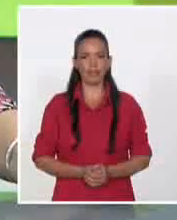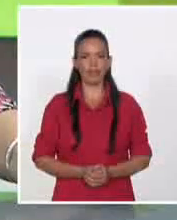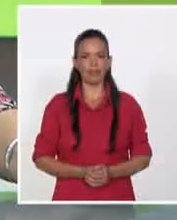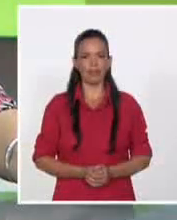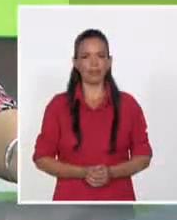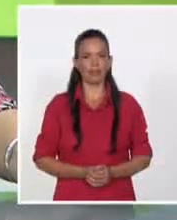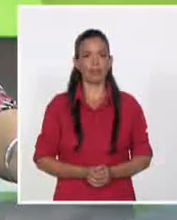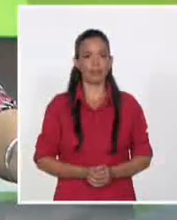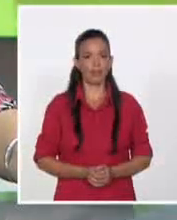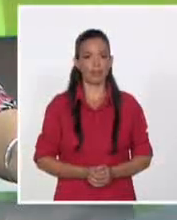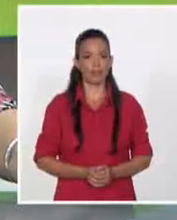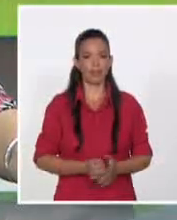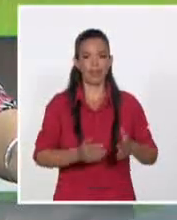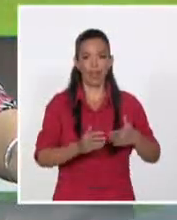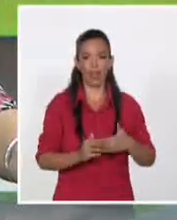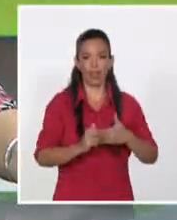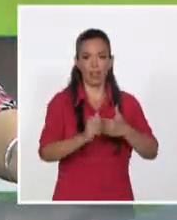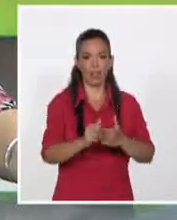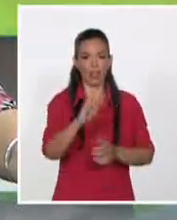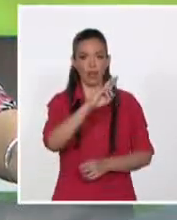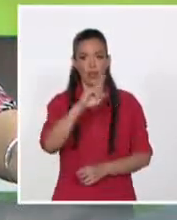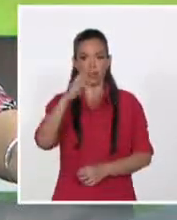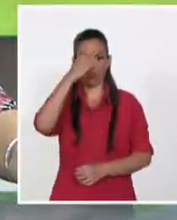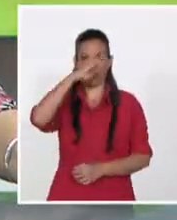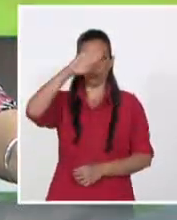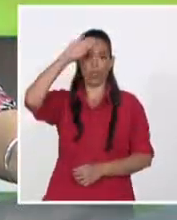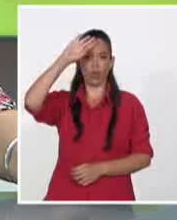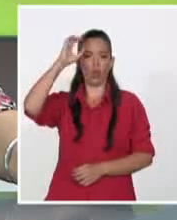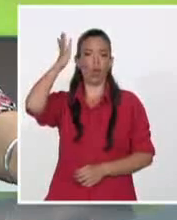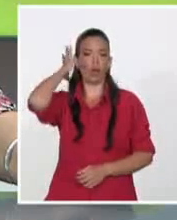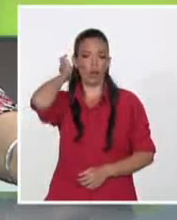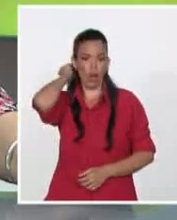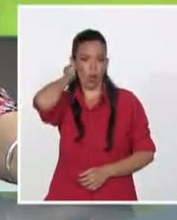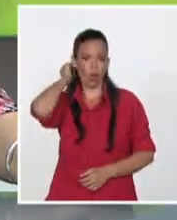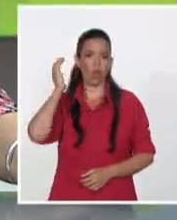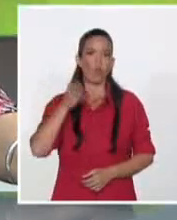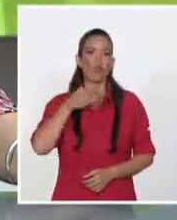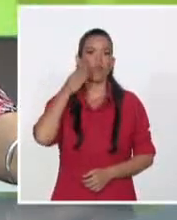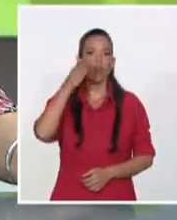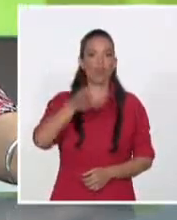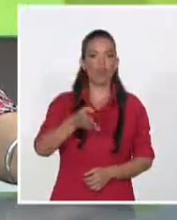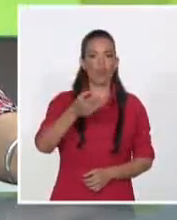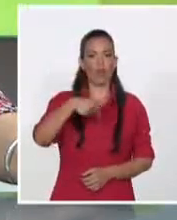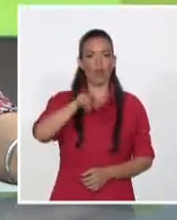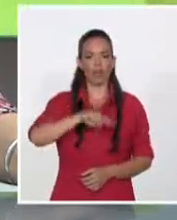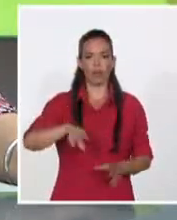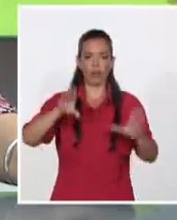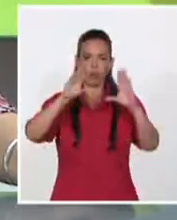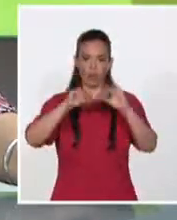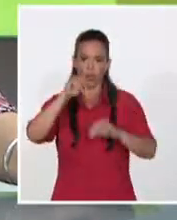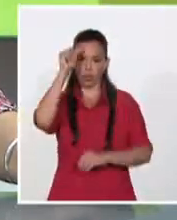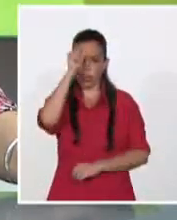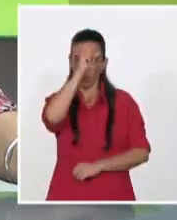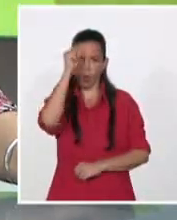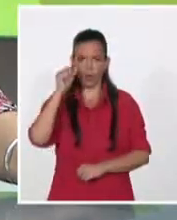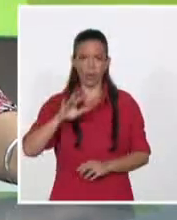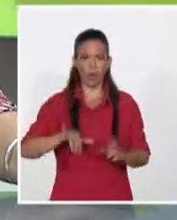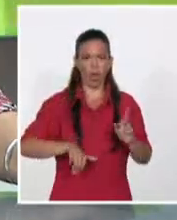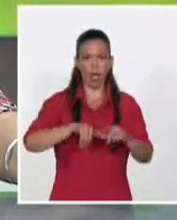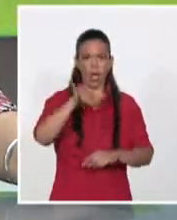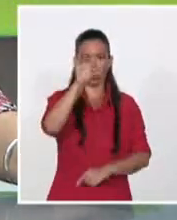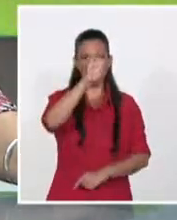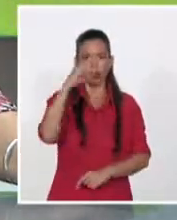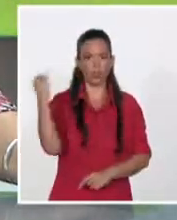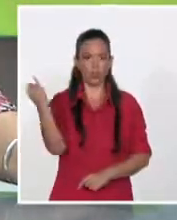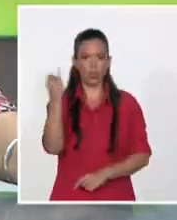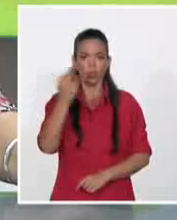El líder de la Revolución Cubana, general de ejército Raúl Castro Ruz, acudió en horas de la noche de este domingo al Aeropuerto Internacional José Martí para